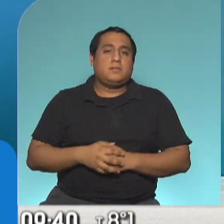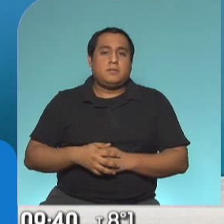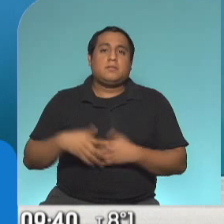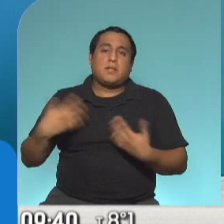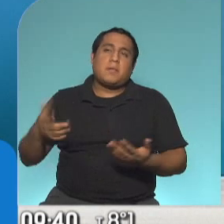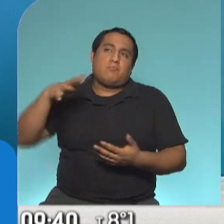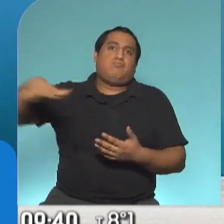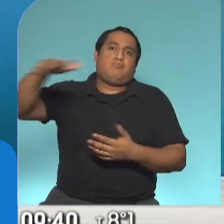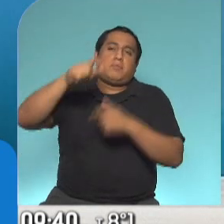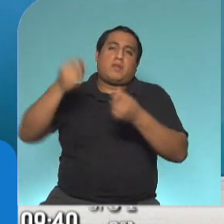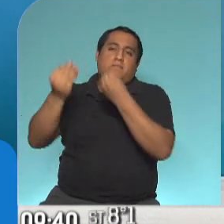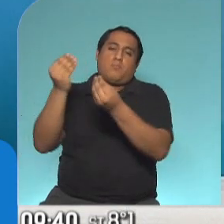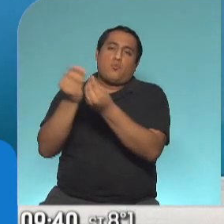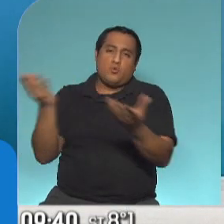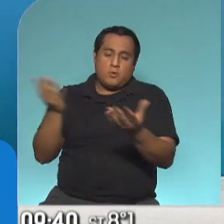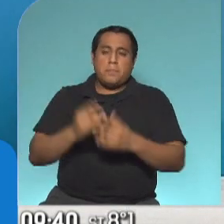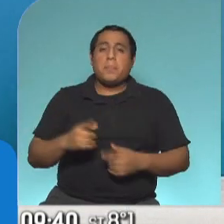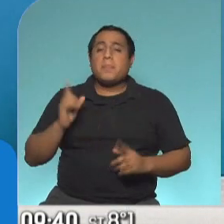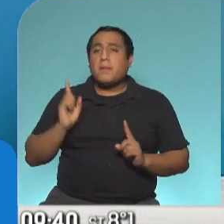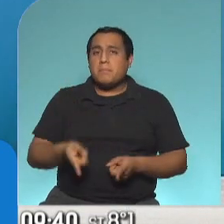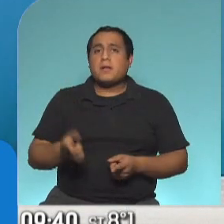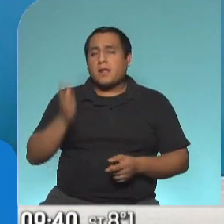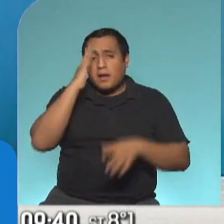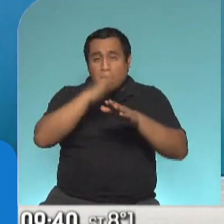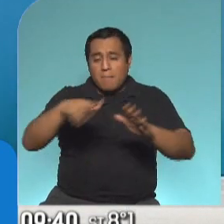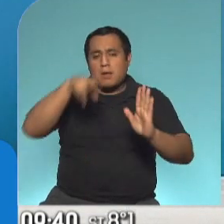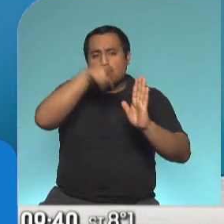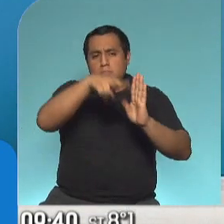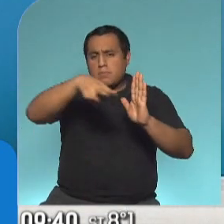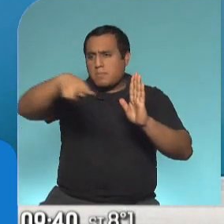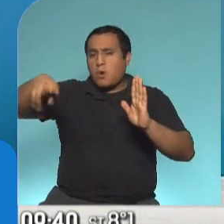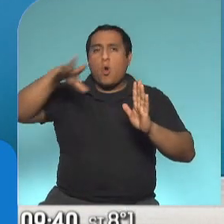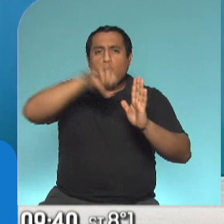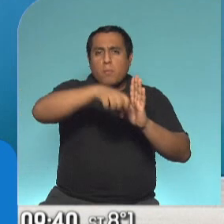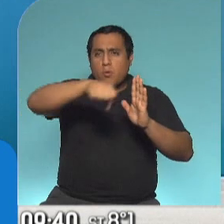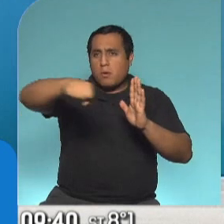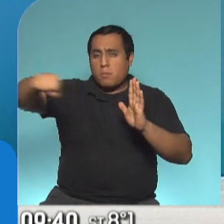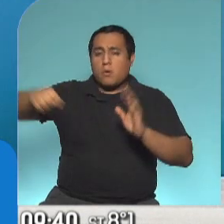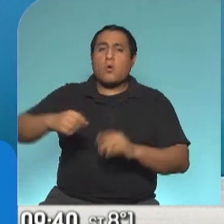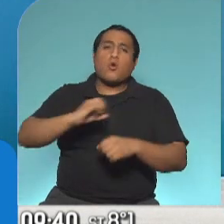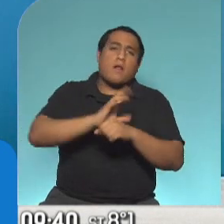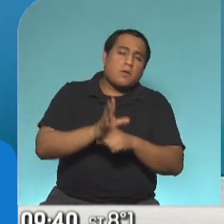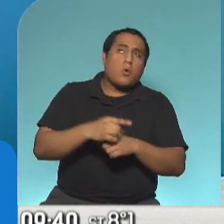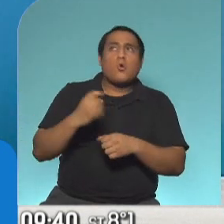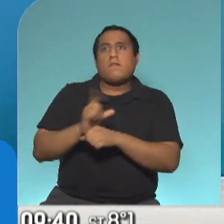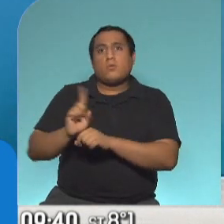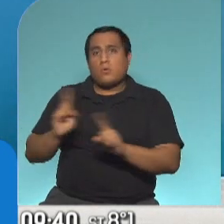su población la ocupación total de camas de terapia en todo el país convivir